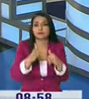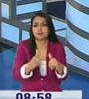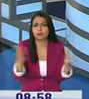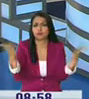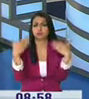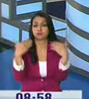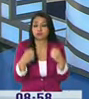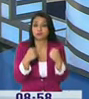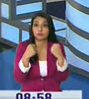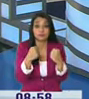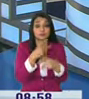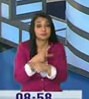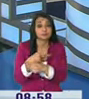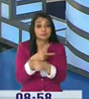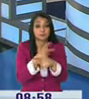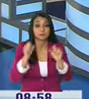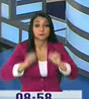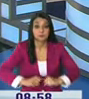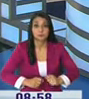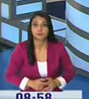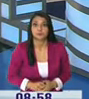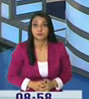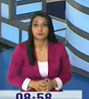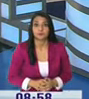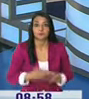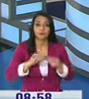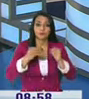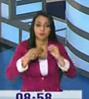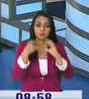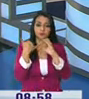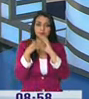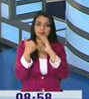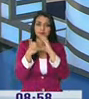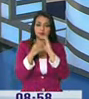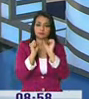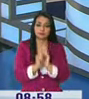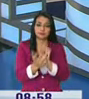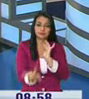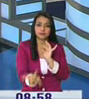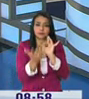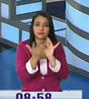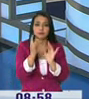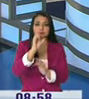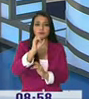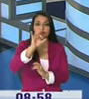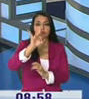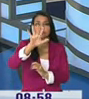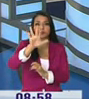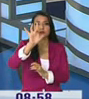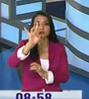cuidado. Las previsiones del caso, amigos, recuerden nuestro número de WhatsApp para que se comuniquen, el